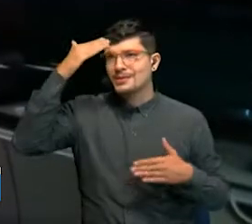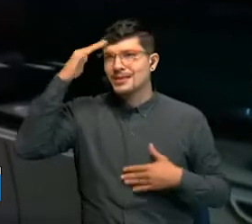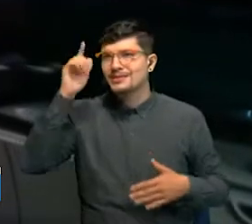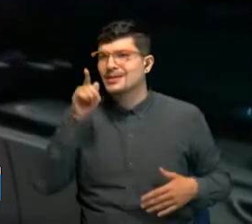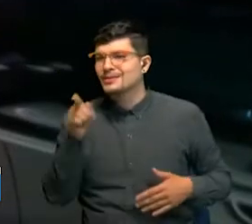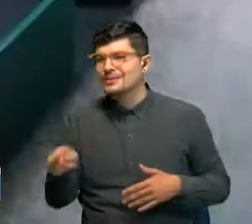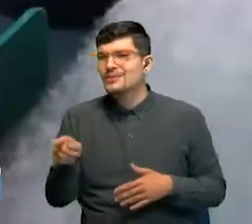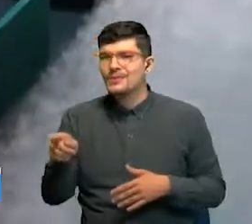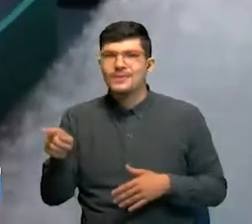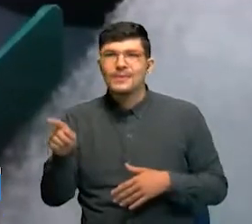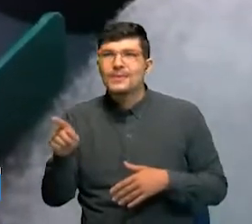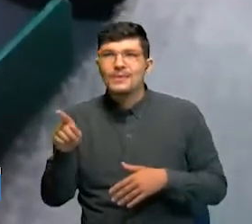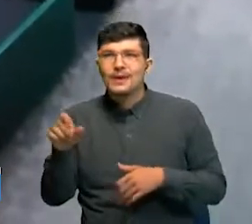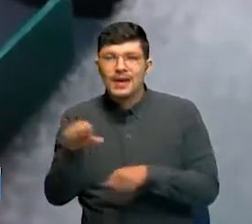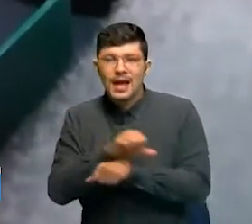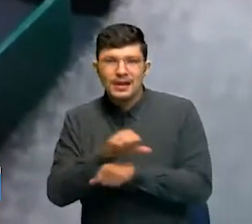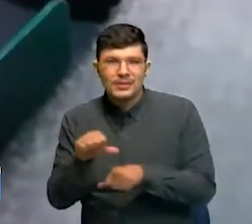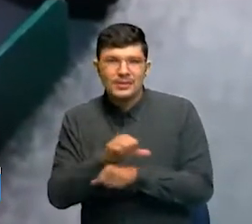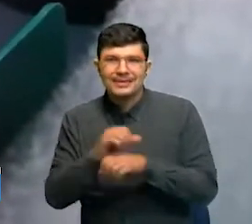vehículo cero emisiones.